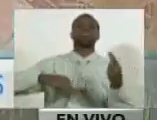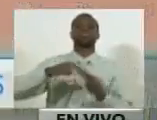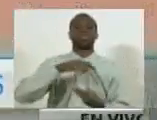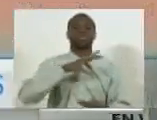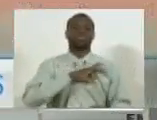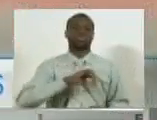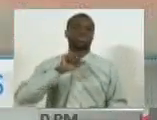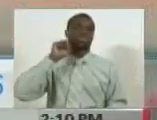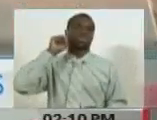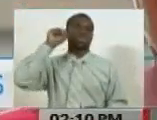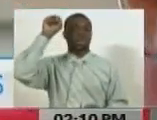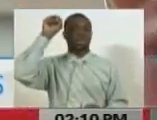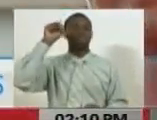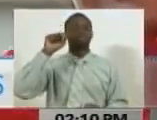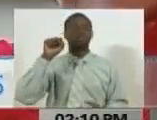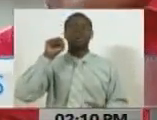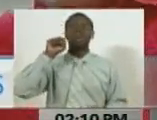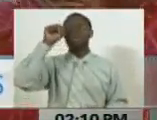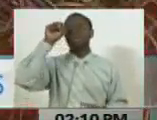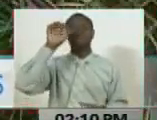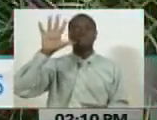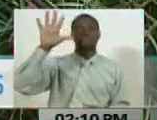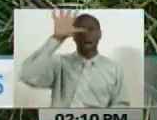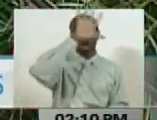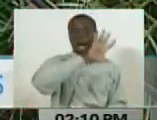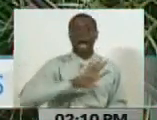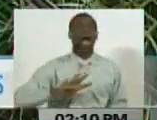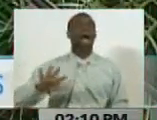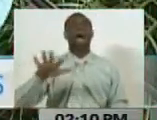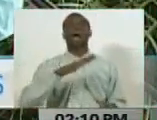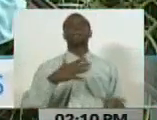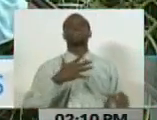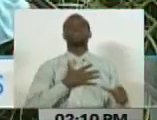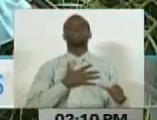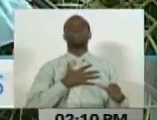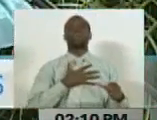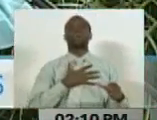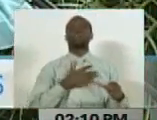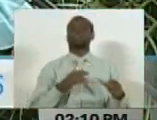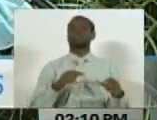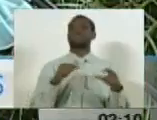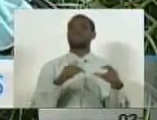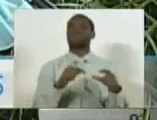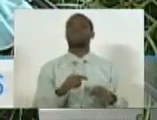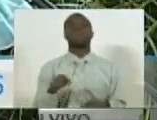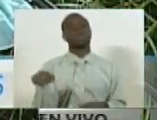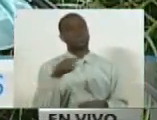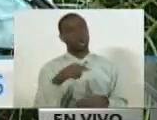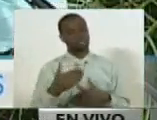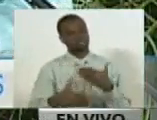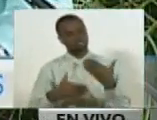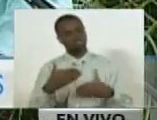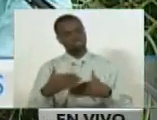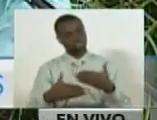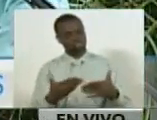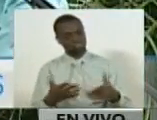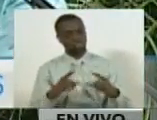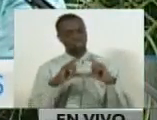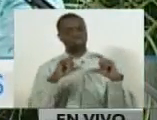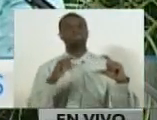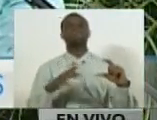el carné para toda la patria, es el carné de la patria para que la construyamos entre todos. Es un carné